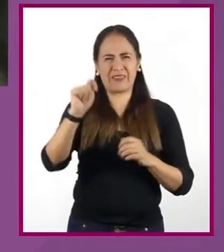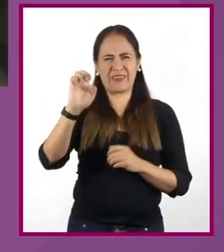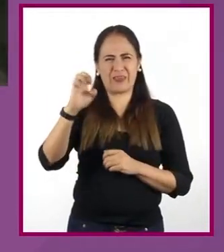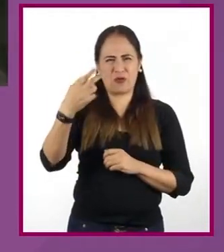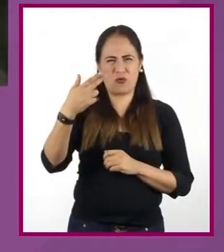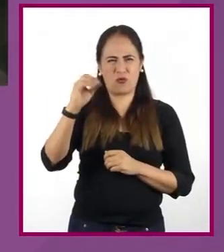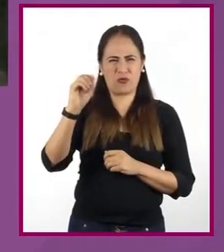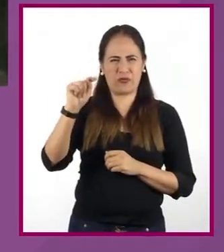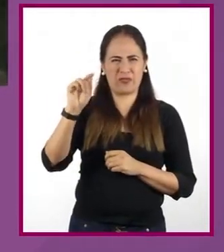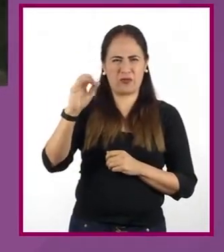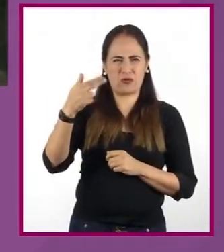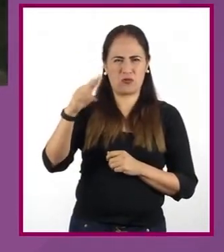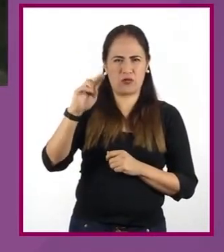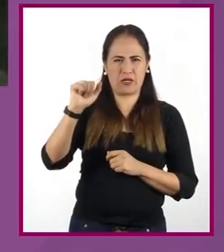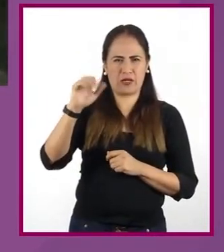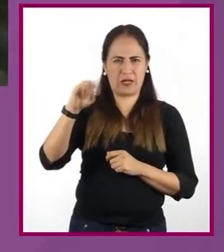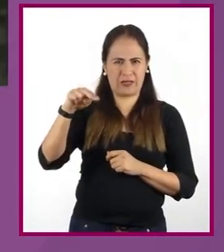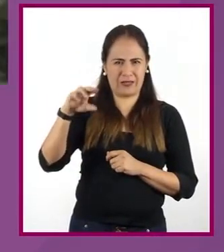Teotihuacán.